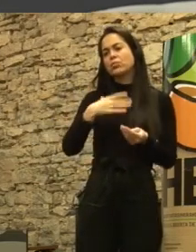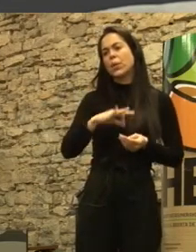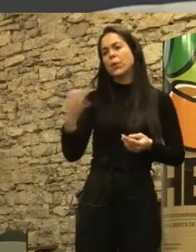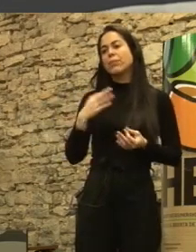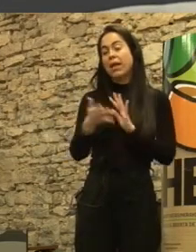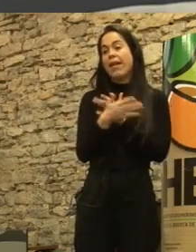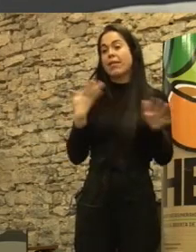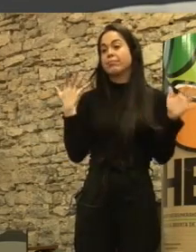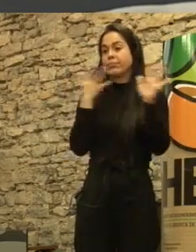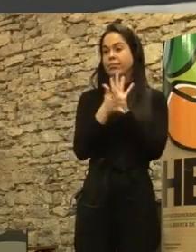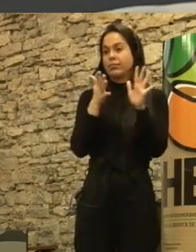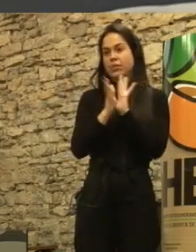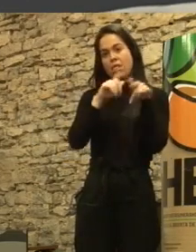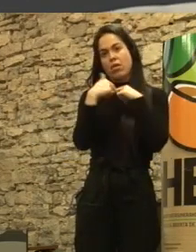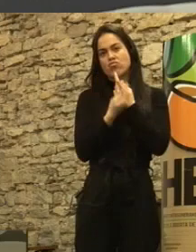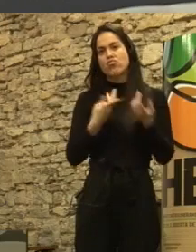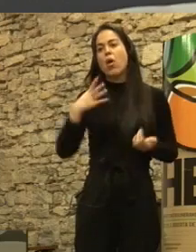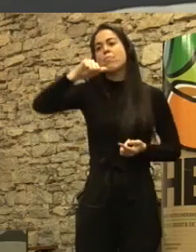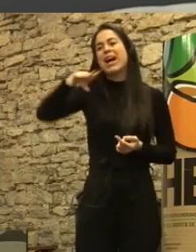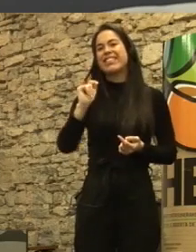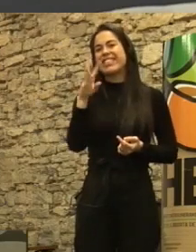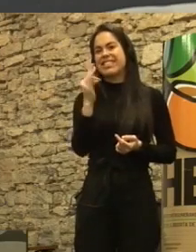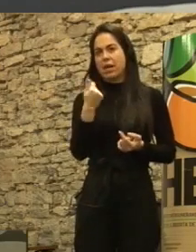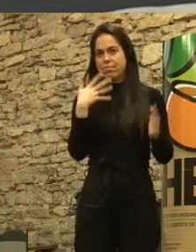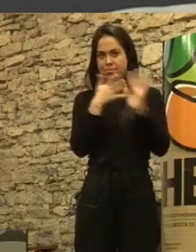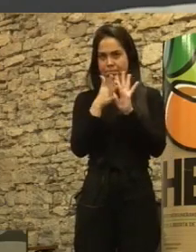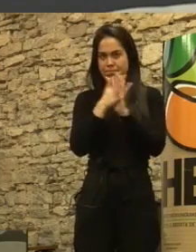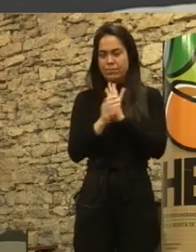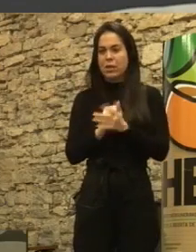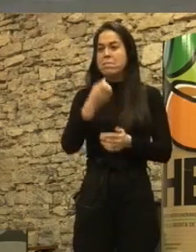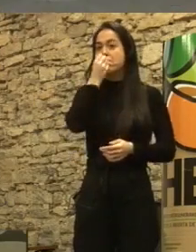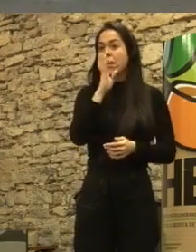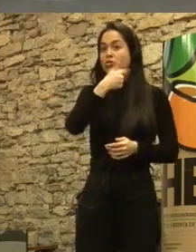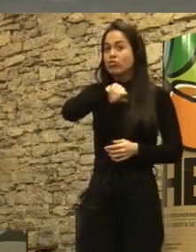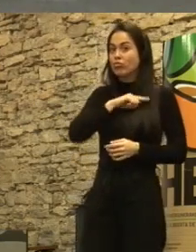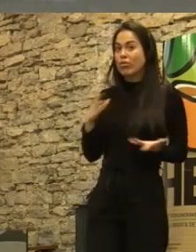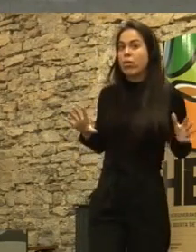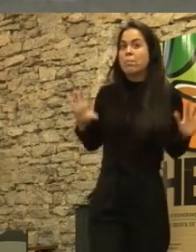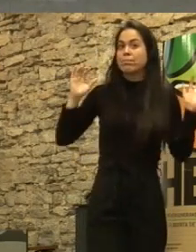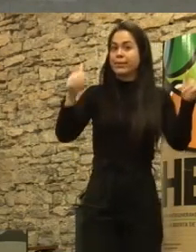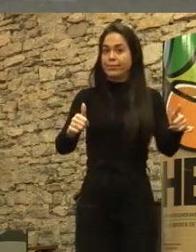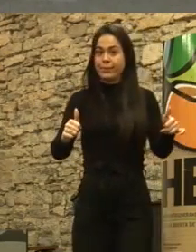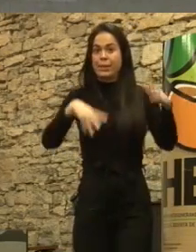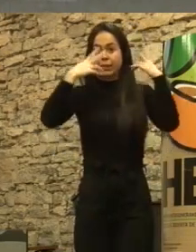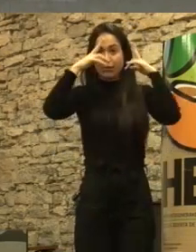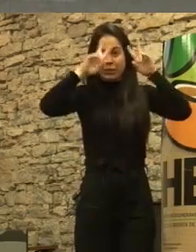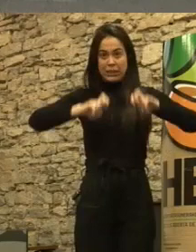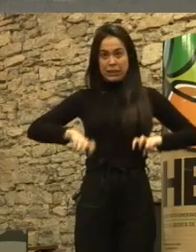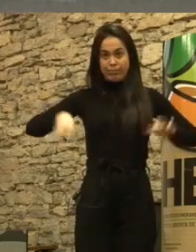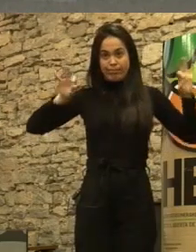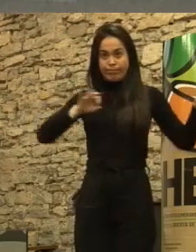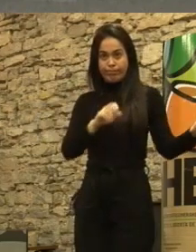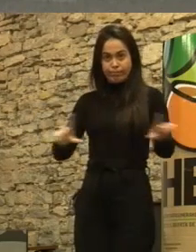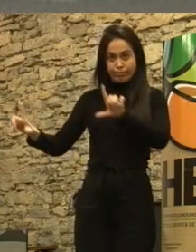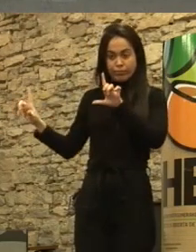rápidamente y pasaremos a maldita. Estas eran un poco las premisas del inicio de esta investigación, que por